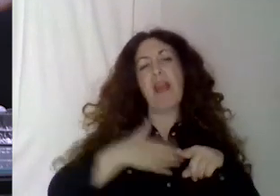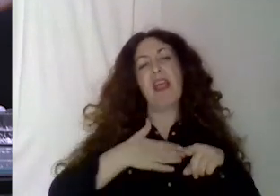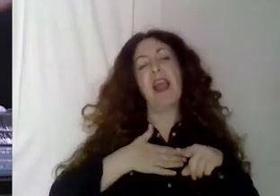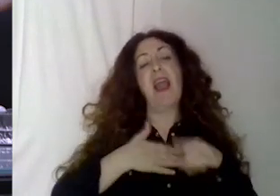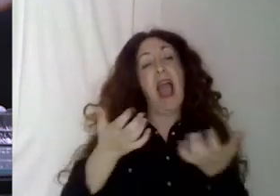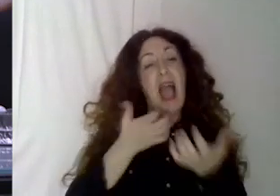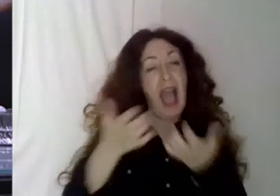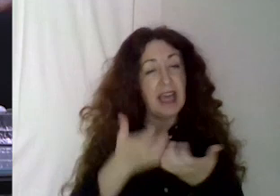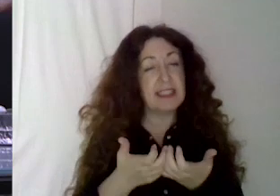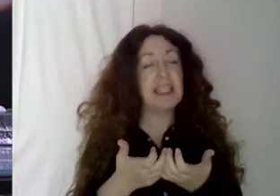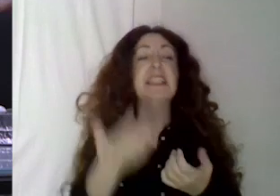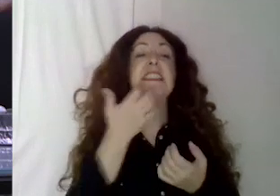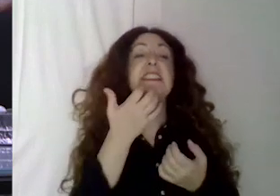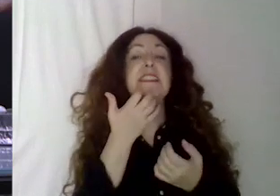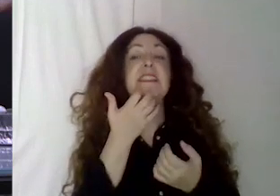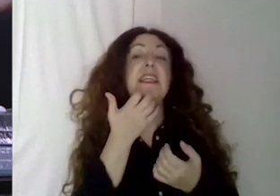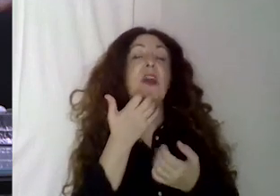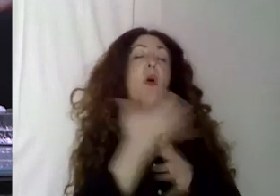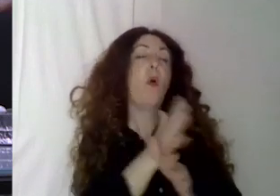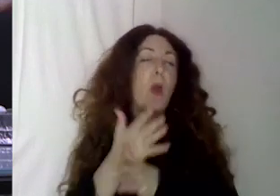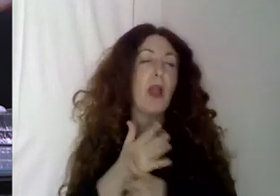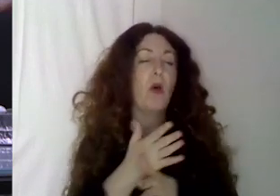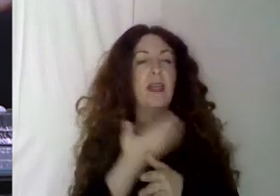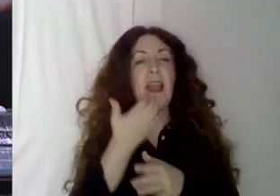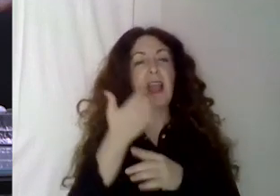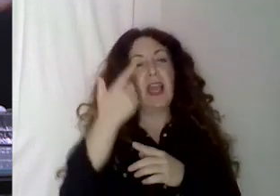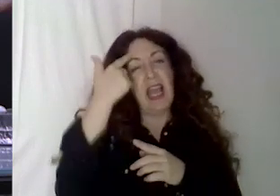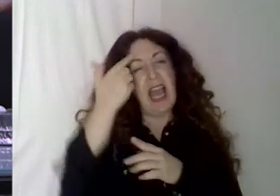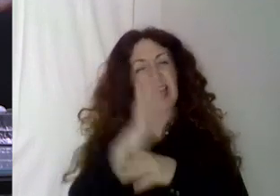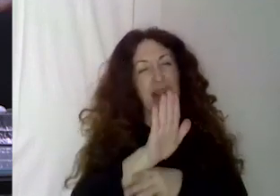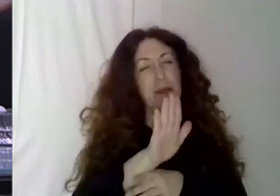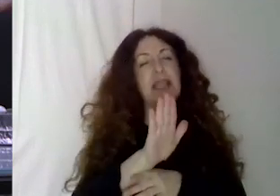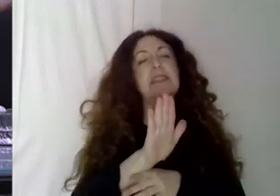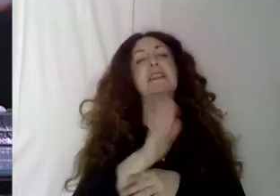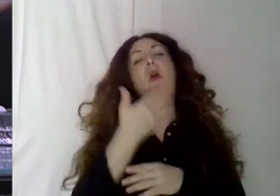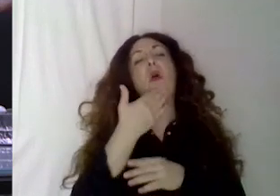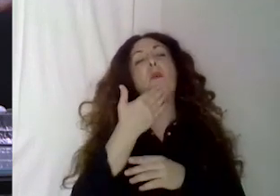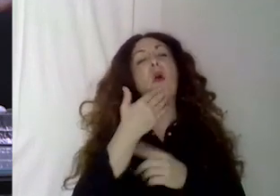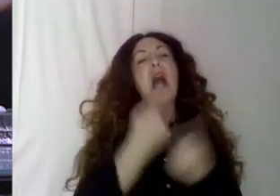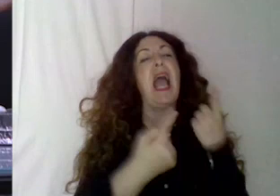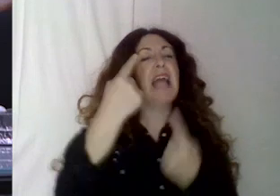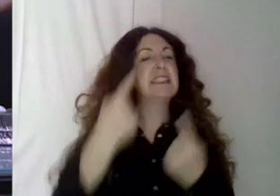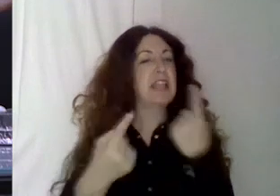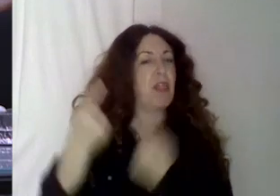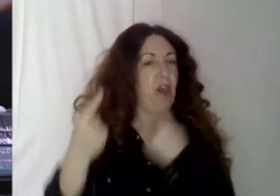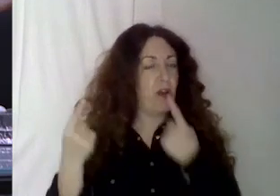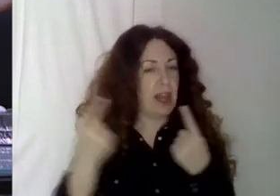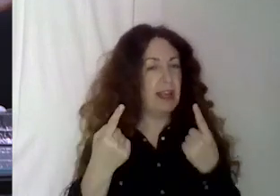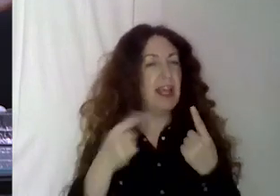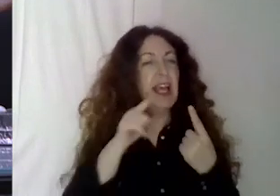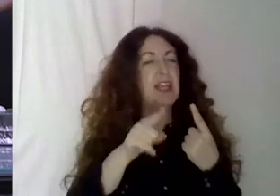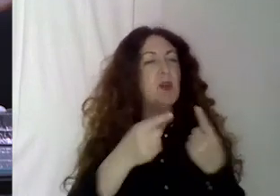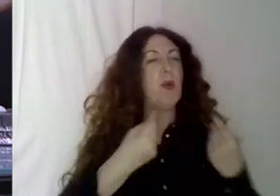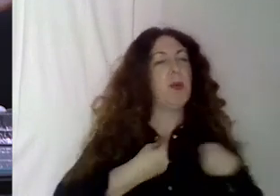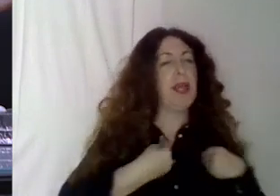Ángel, por ejemplo, estaba antes citando a mi colega Miguel Ángel, que es otro epítome de esto que les estoy contando. Incluso Sir Anthony Blunt, que era un hombre